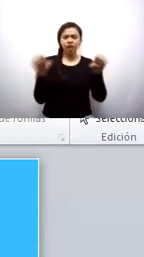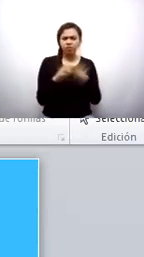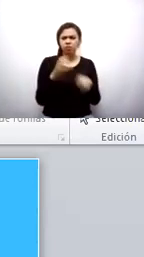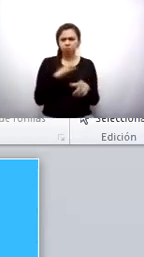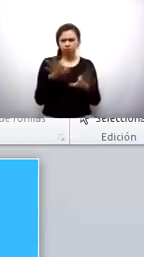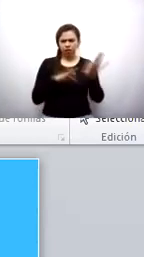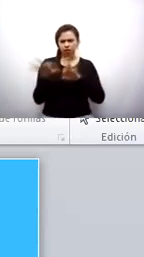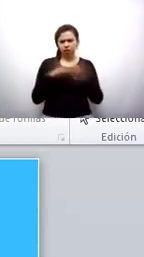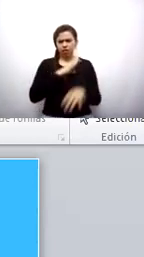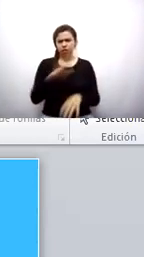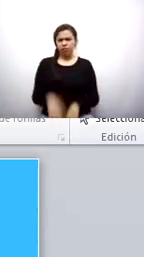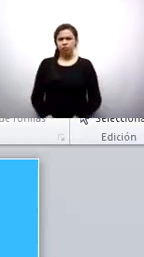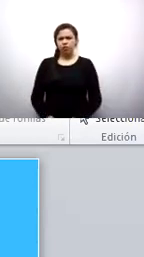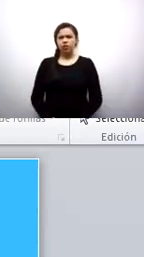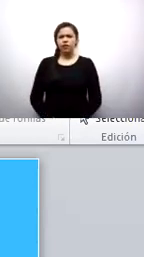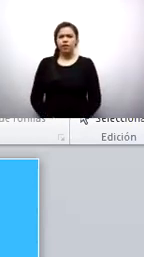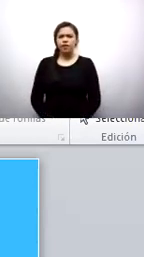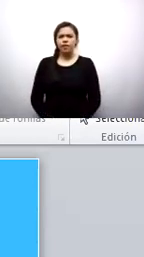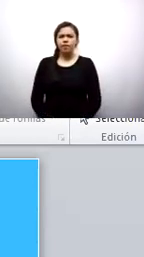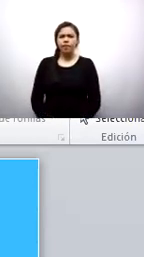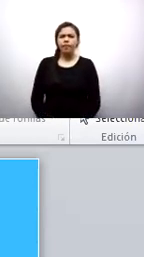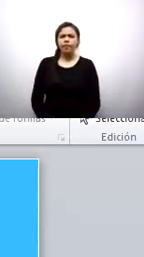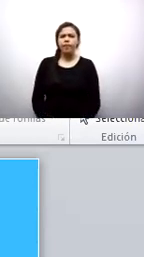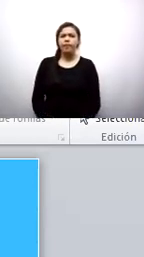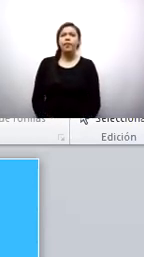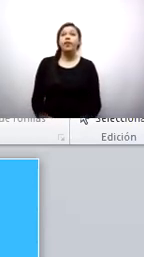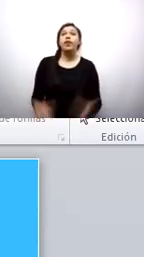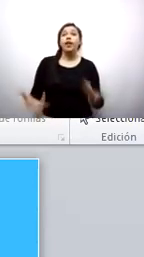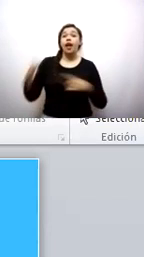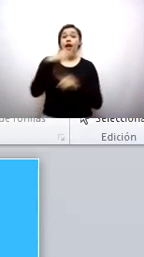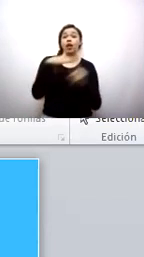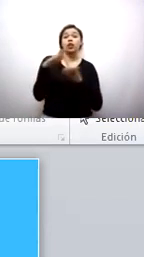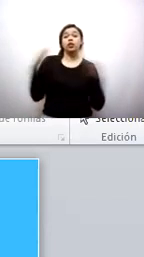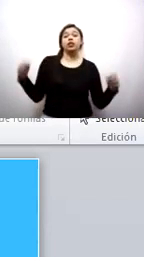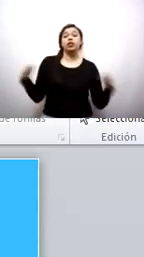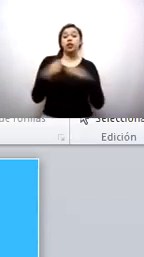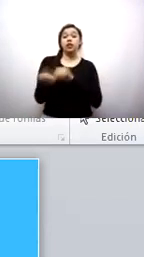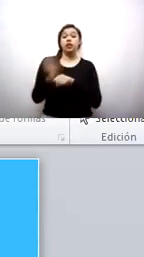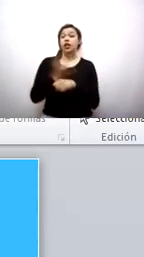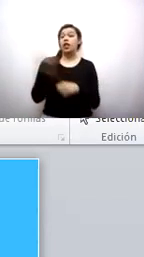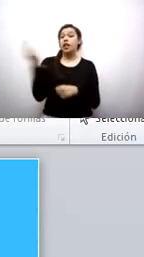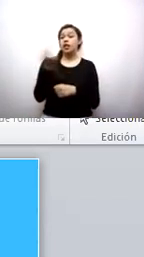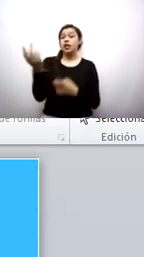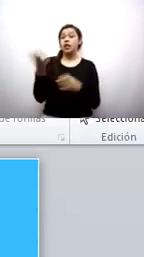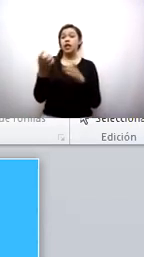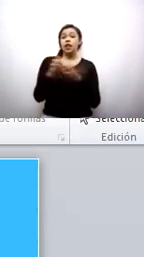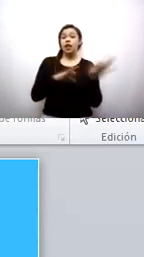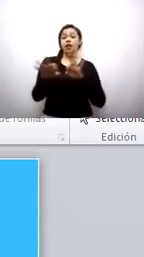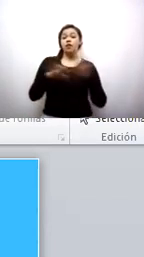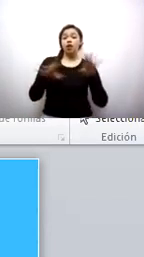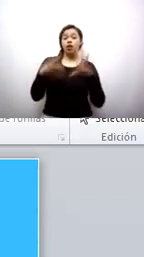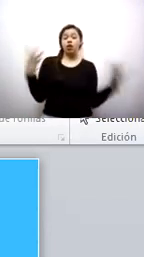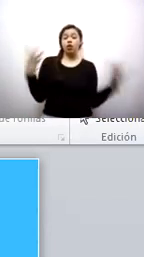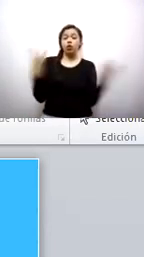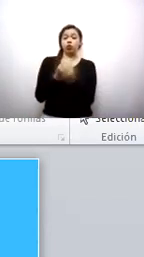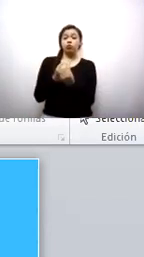que justamente este contexto de pandemia requiere mucho de eso, del trabajo en equipo, ¿no? De